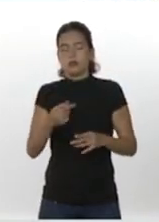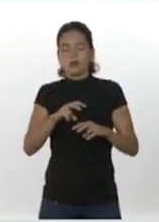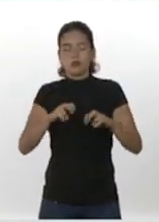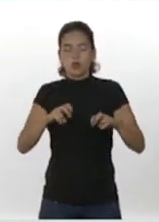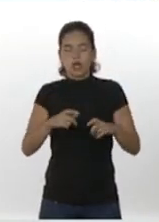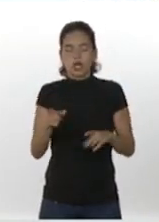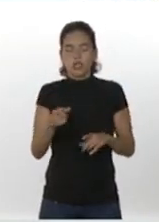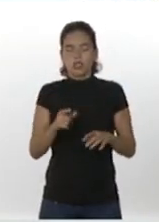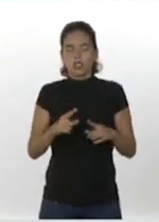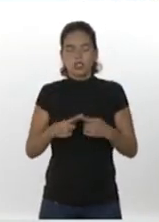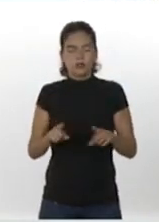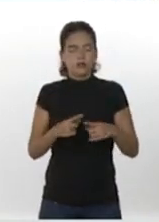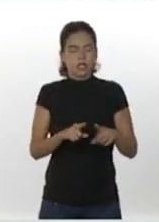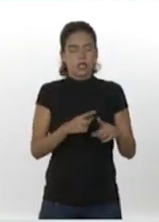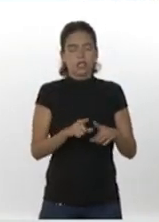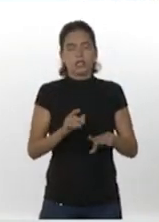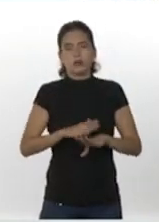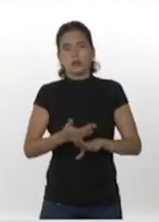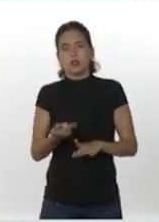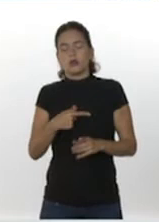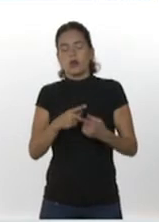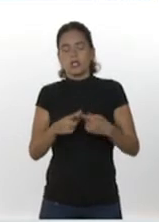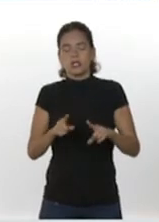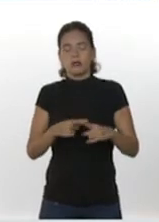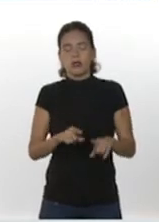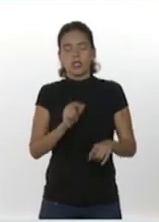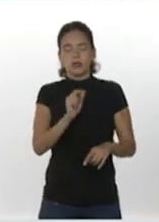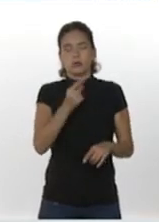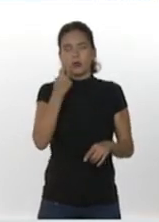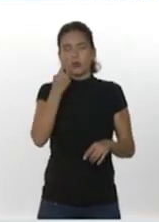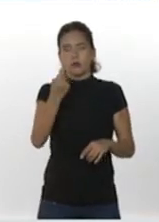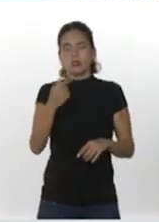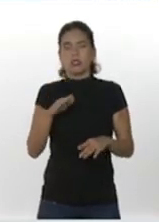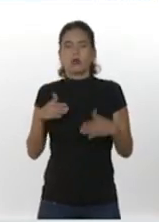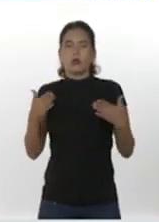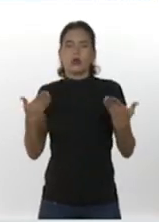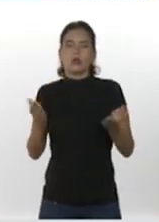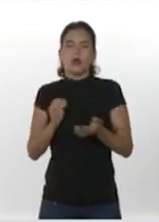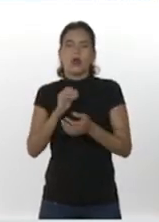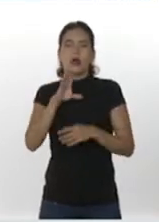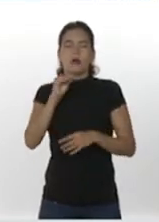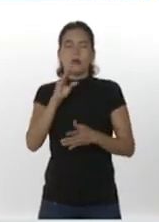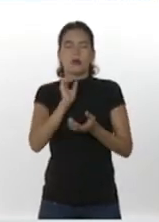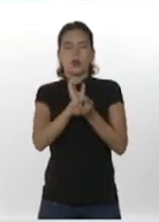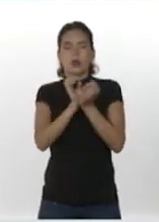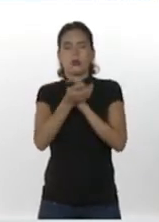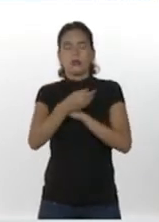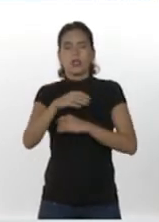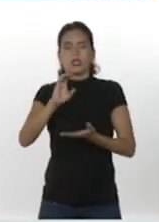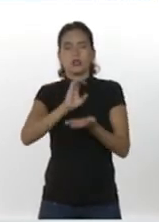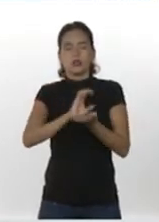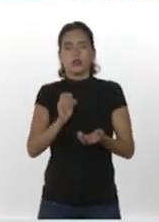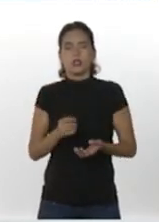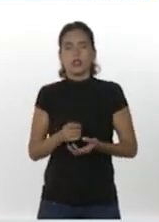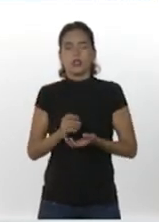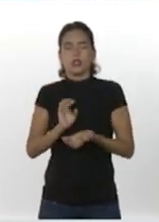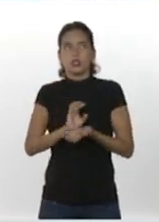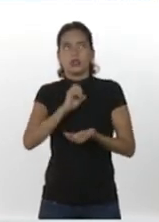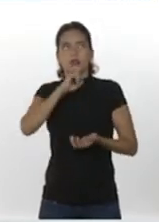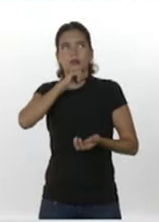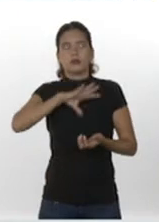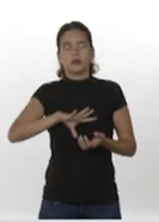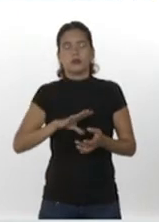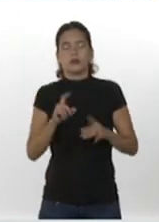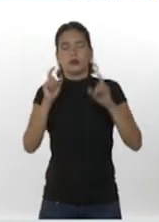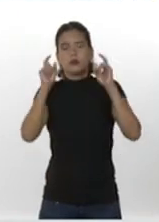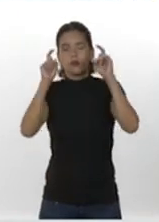distintas fuentes, porque eso nos va a dar distintos puntos de vista. Cuando hablamos de geografía, historia así como hablamos de formación